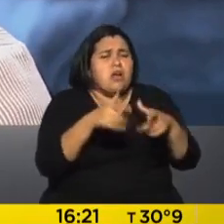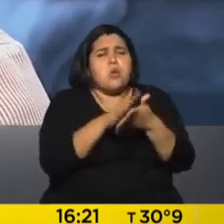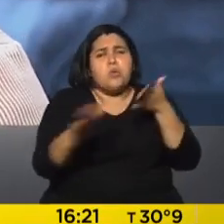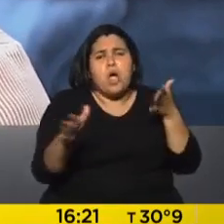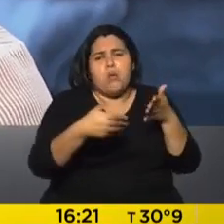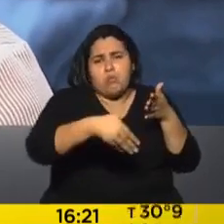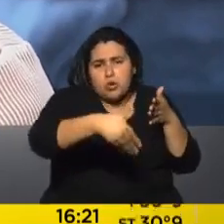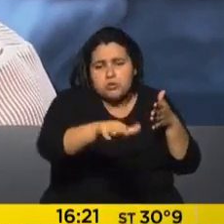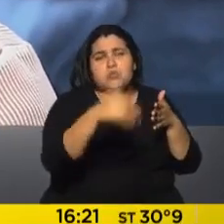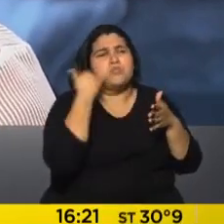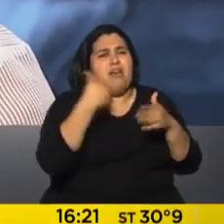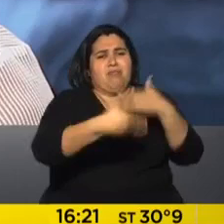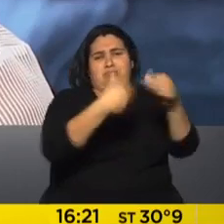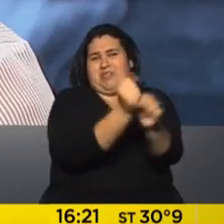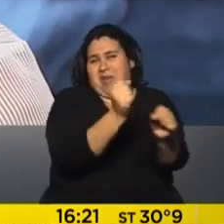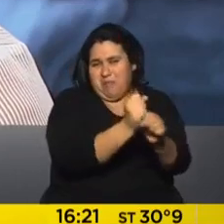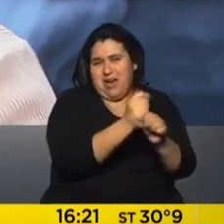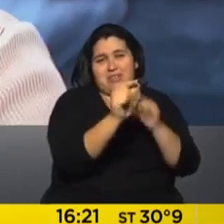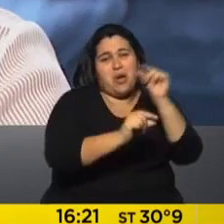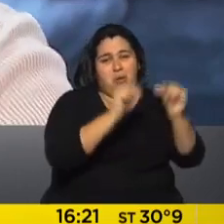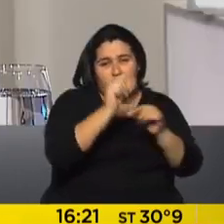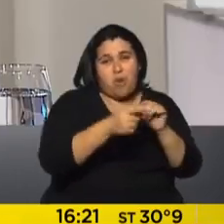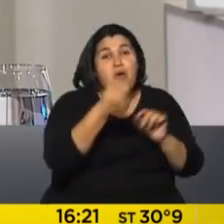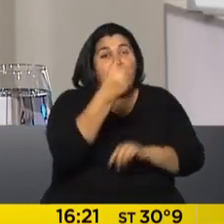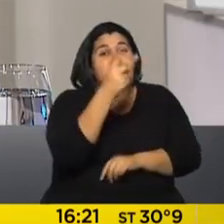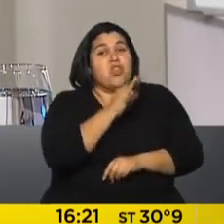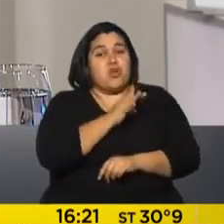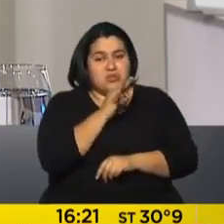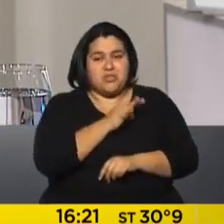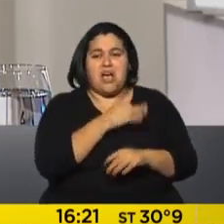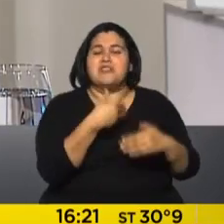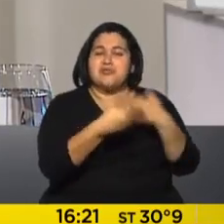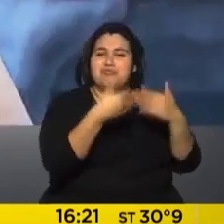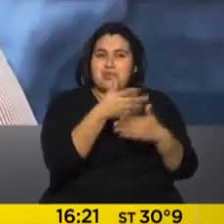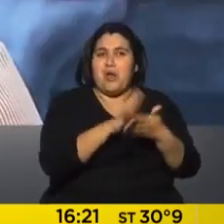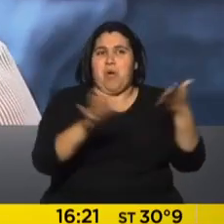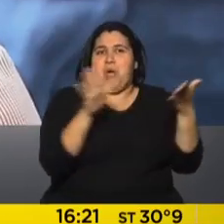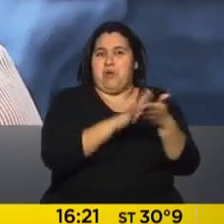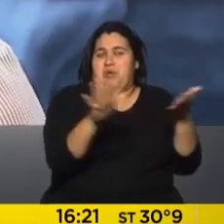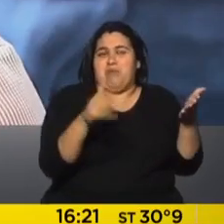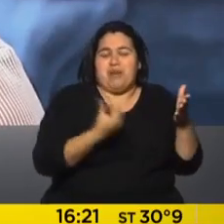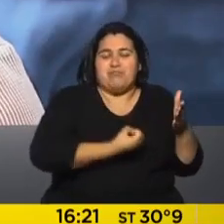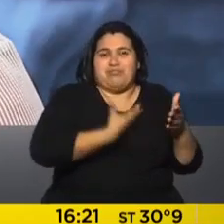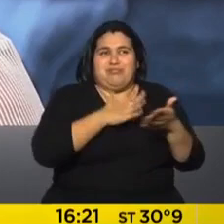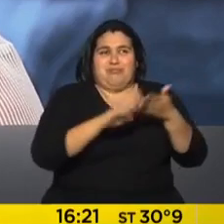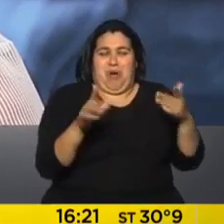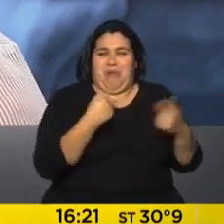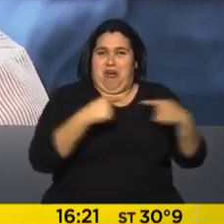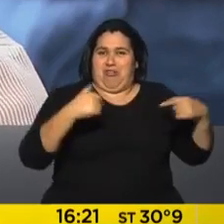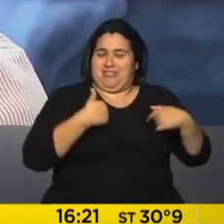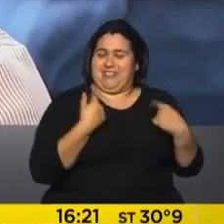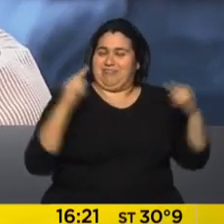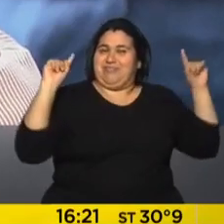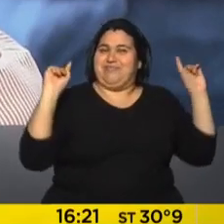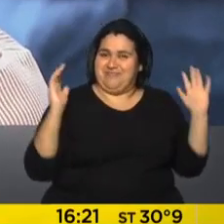full, que llevamos ya trabajándolo hace casi 2 años, desde esta nueva, este renacimiento mío. Y no